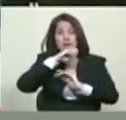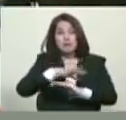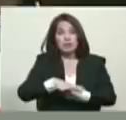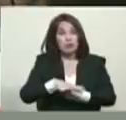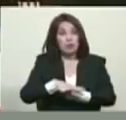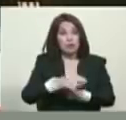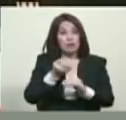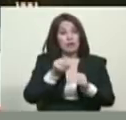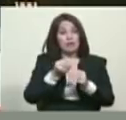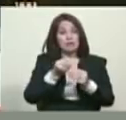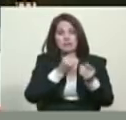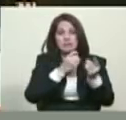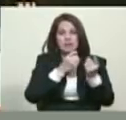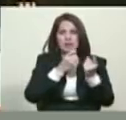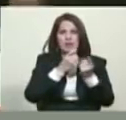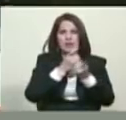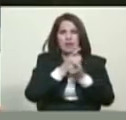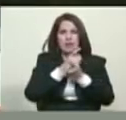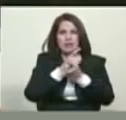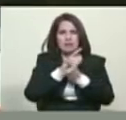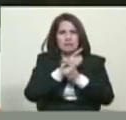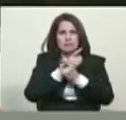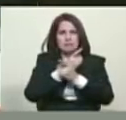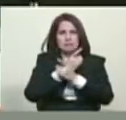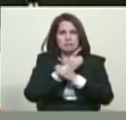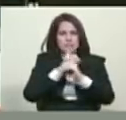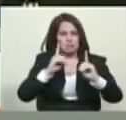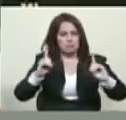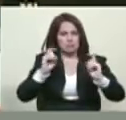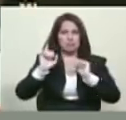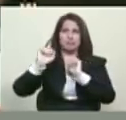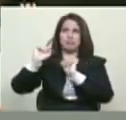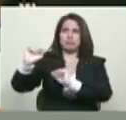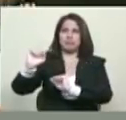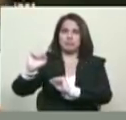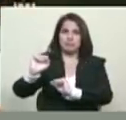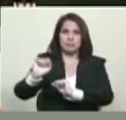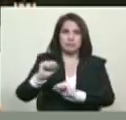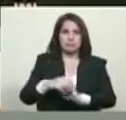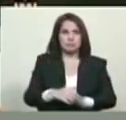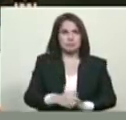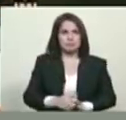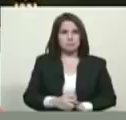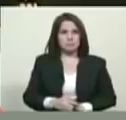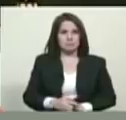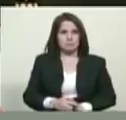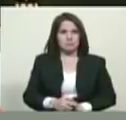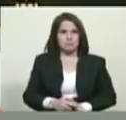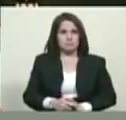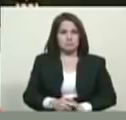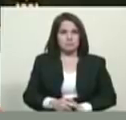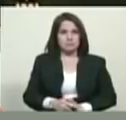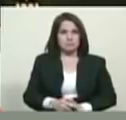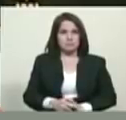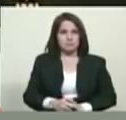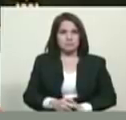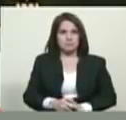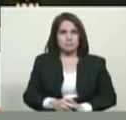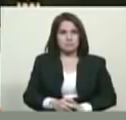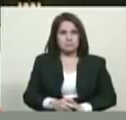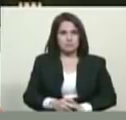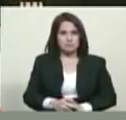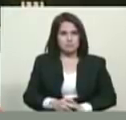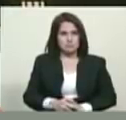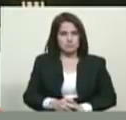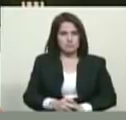revoluciones democráticas, revoluciones con voto, y no con bala. Yo me